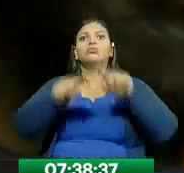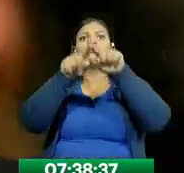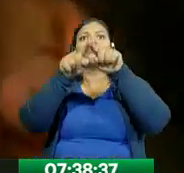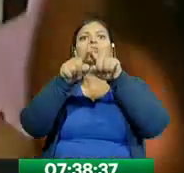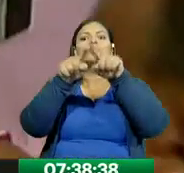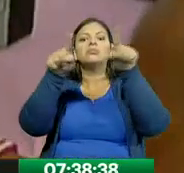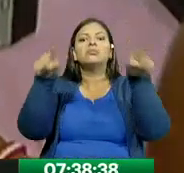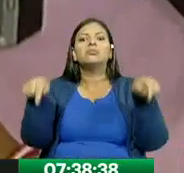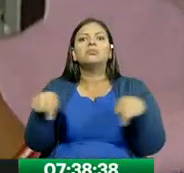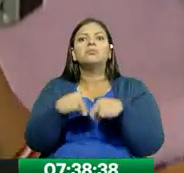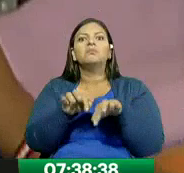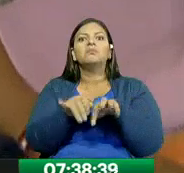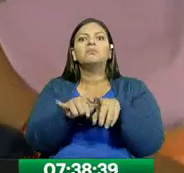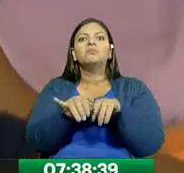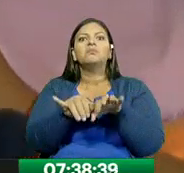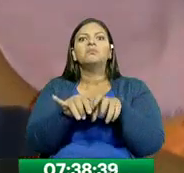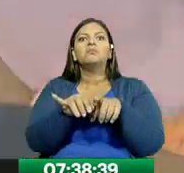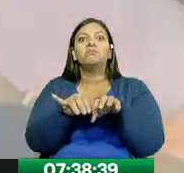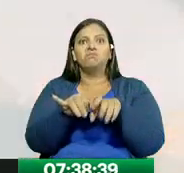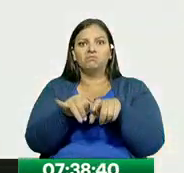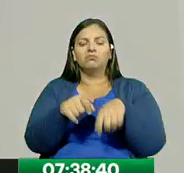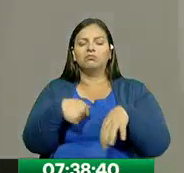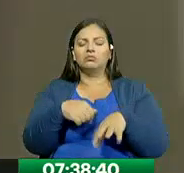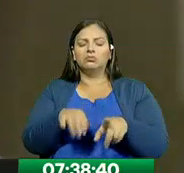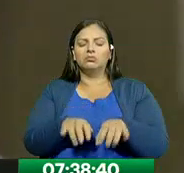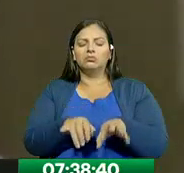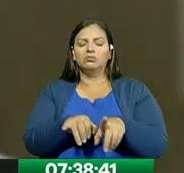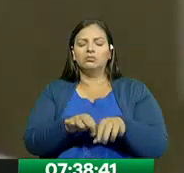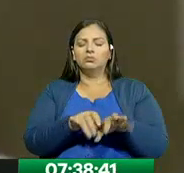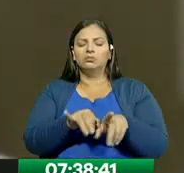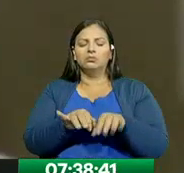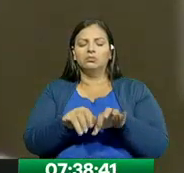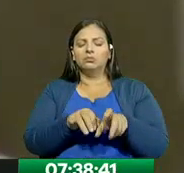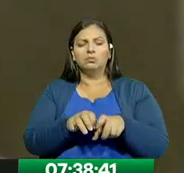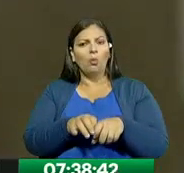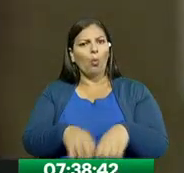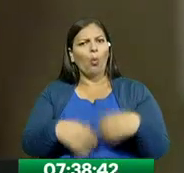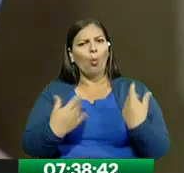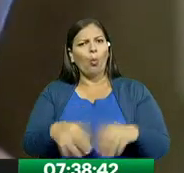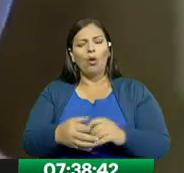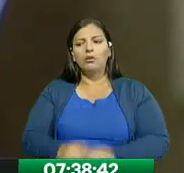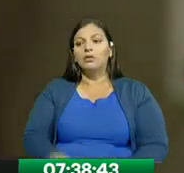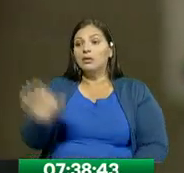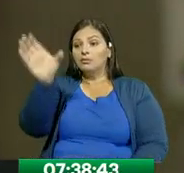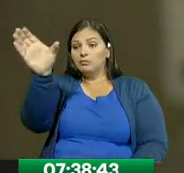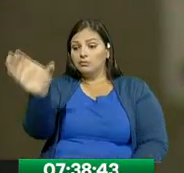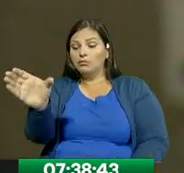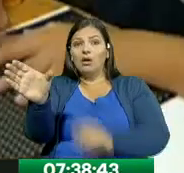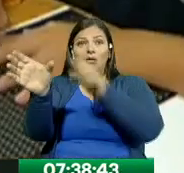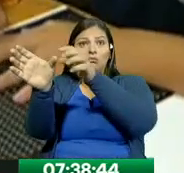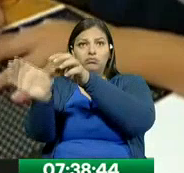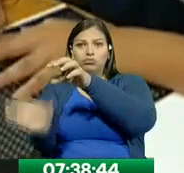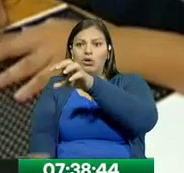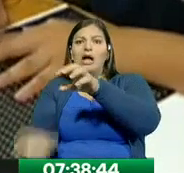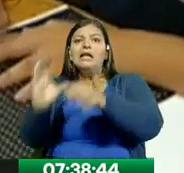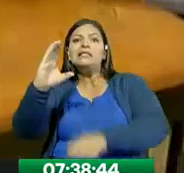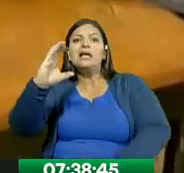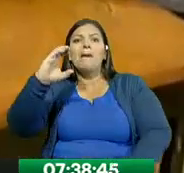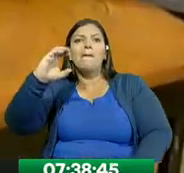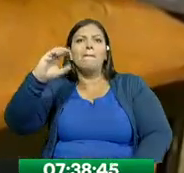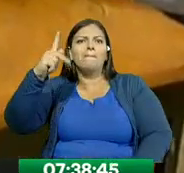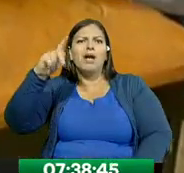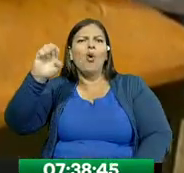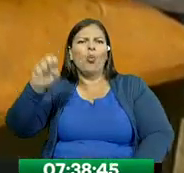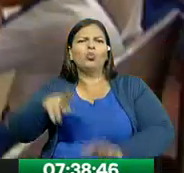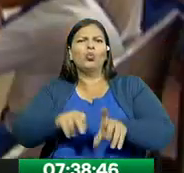completo. Él nunca se dio por vencido. Él, todo lo que él sabe ahora en computación lo aprendió ya sin visión. La Dirección de Acción Social